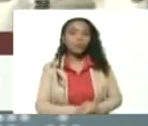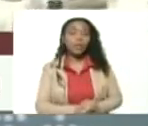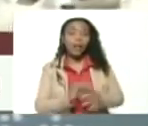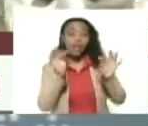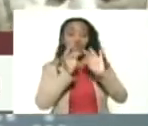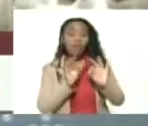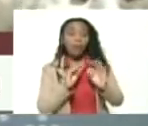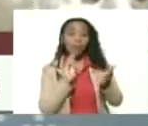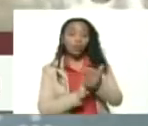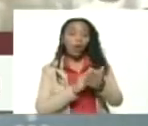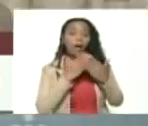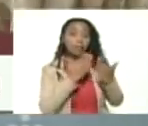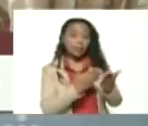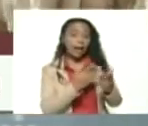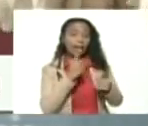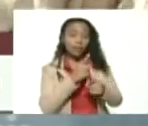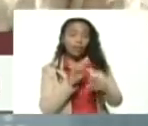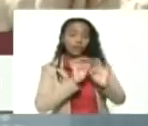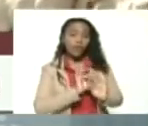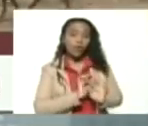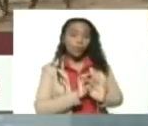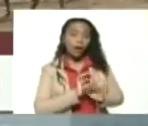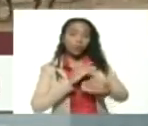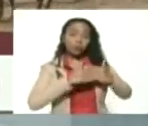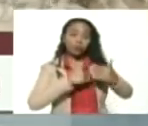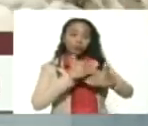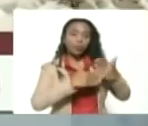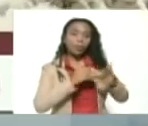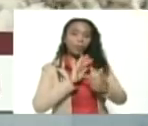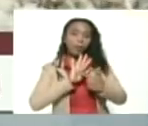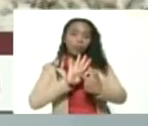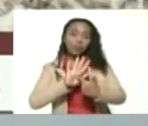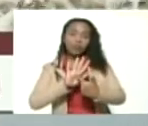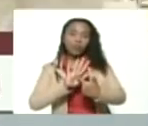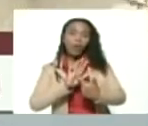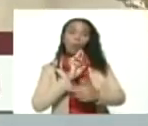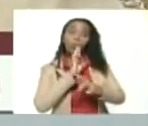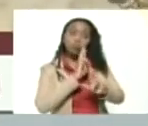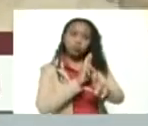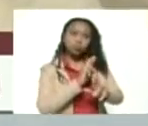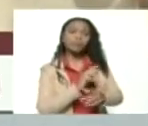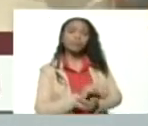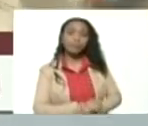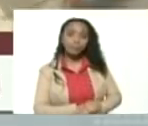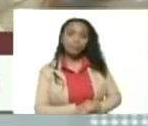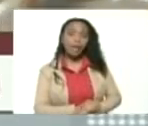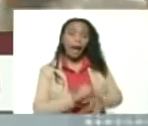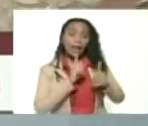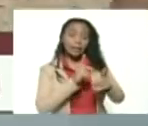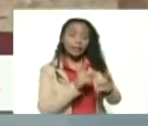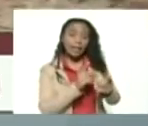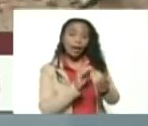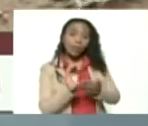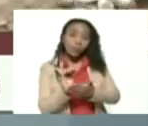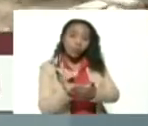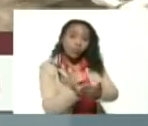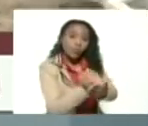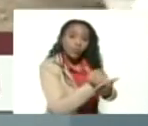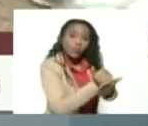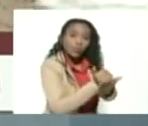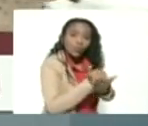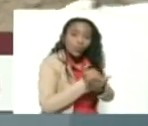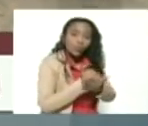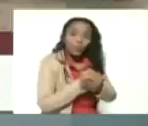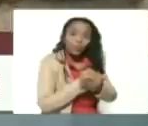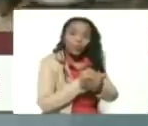los centros de recría, en todos los centros productivos, va dando un resultado. Se trata de acumular